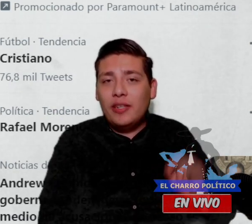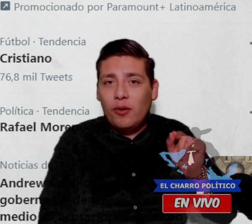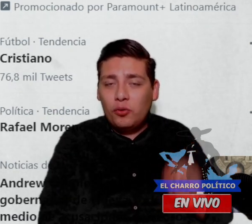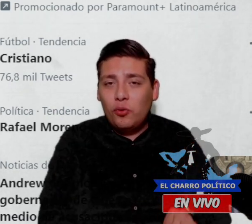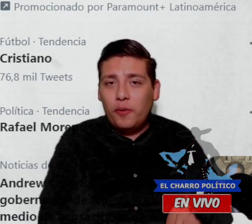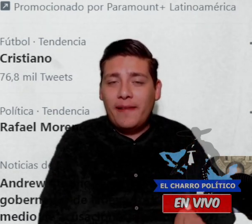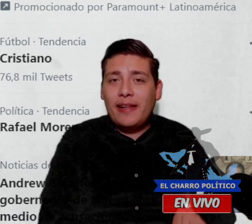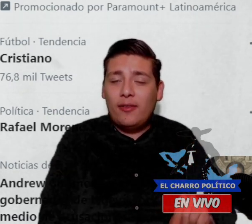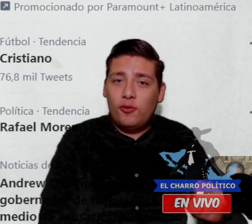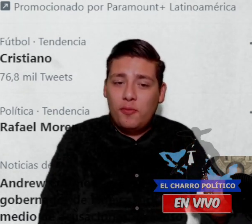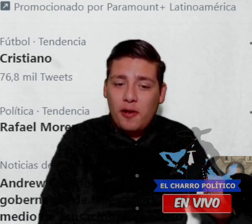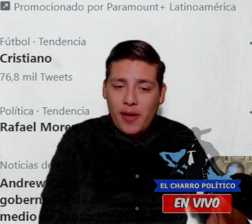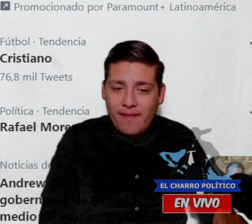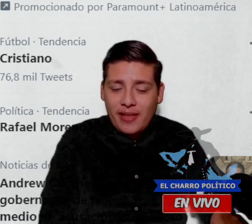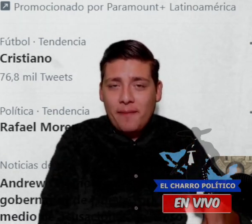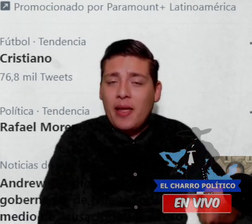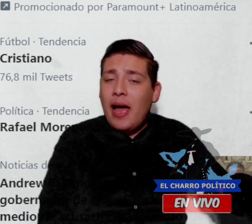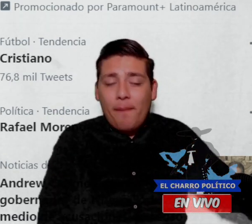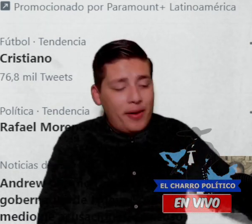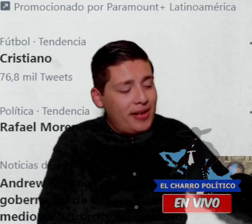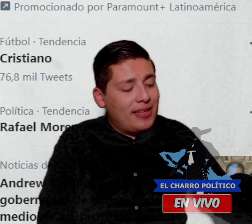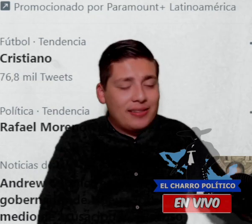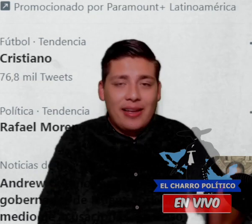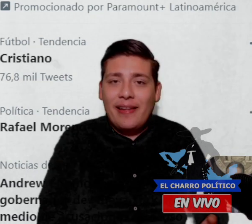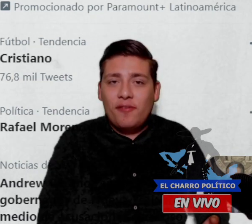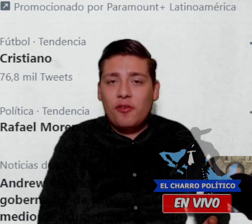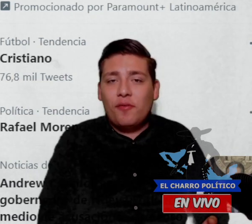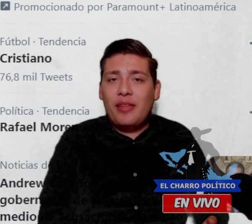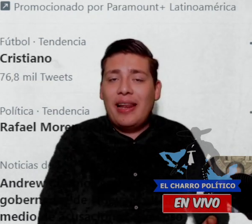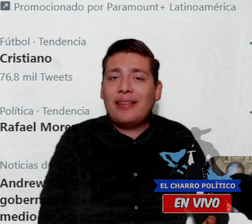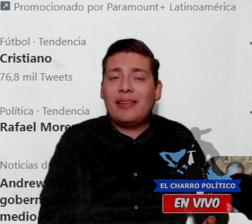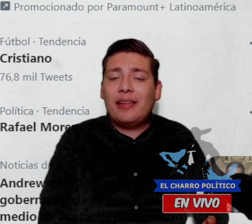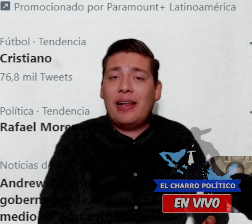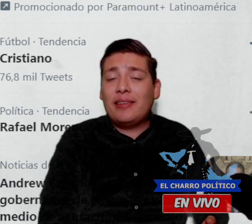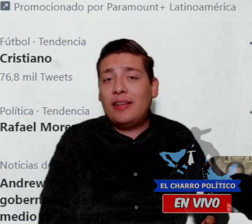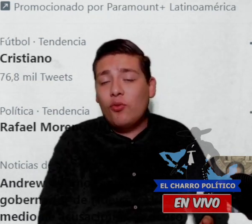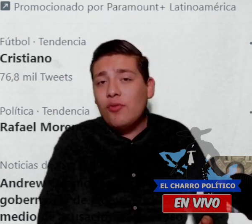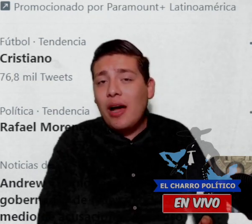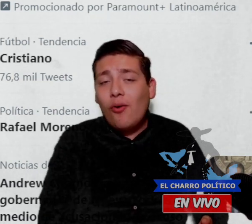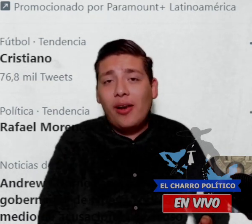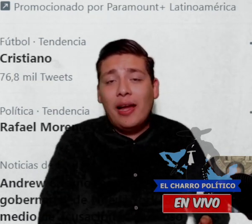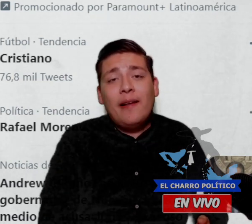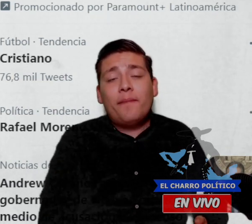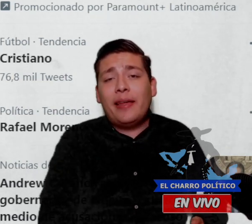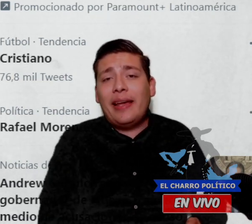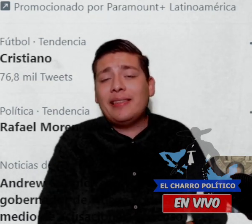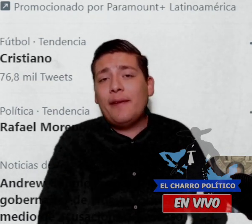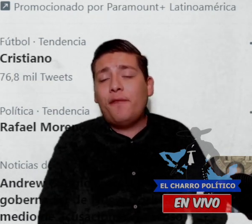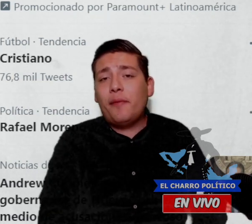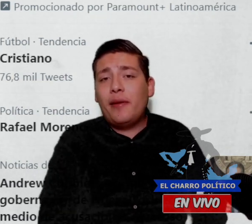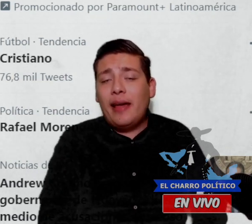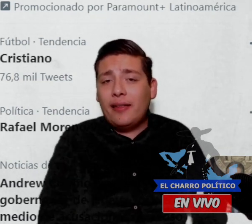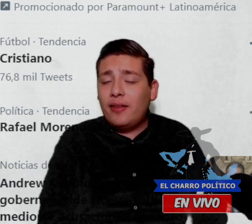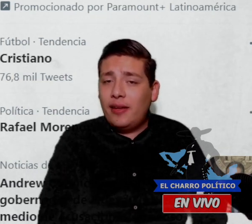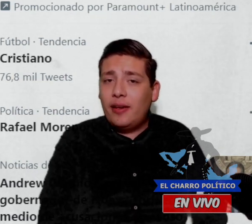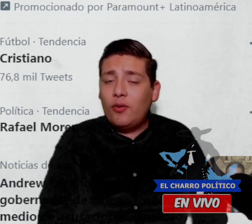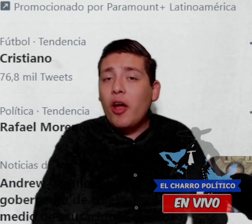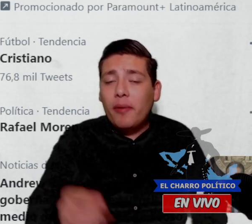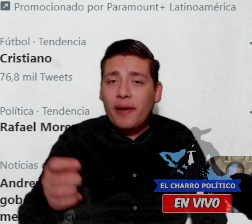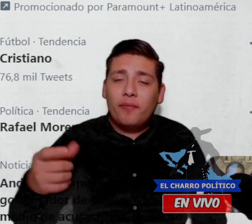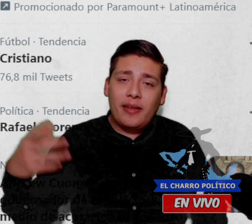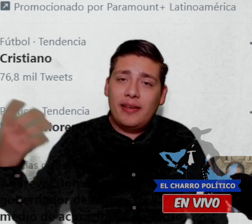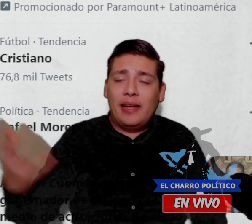el 11 de octubre del 2020, apenita saliendo de la segunda ola de esta enfermedad